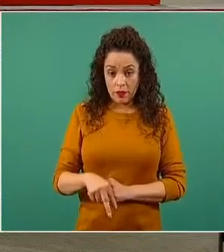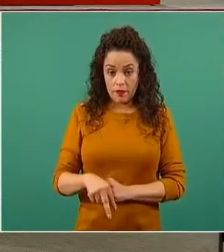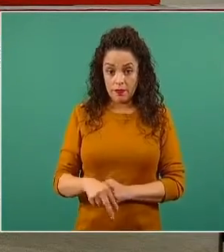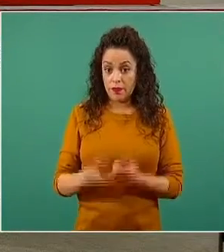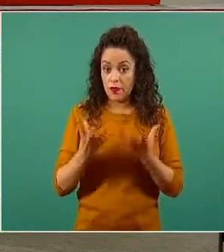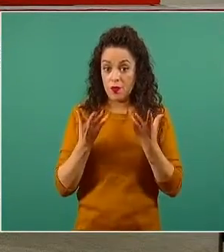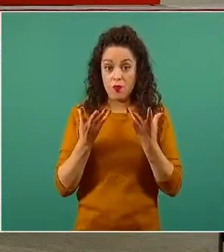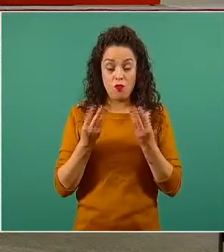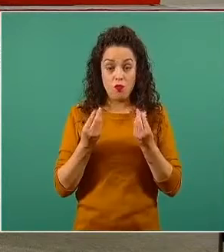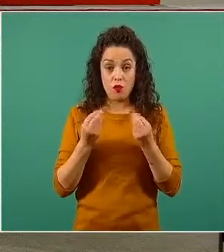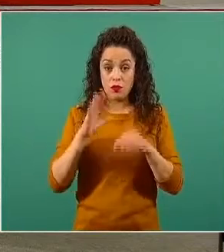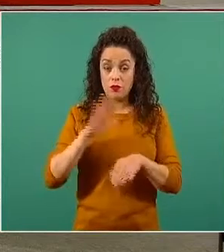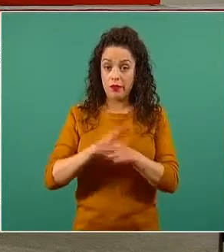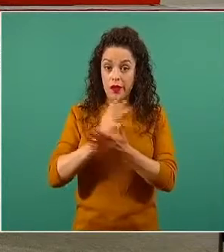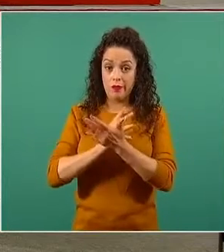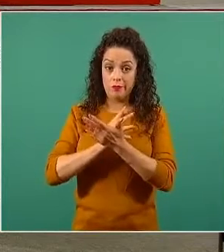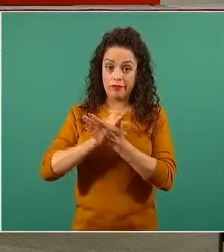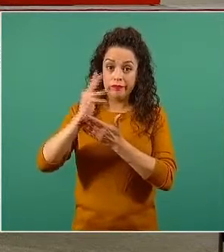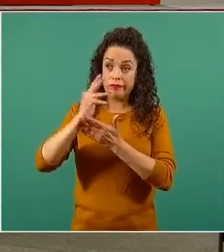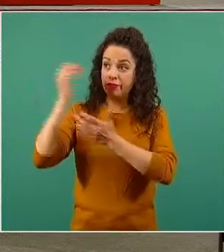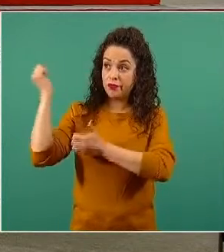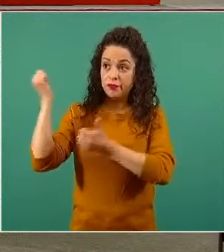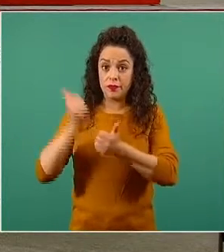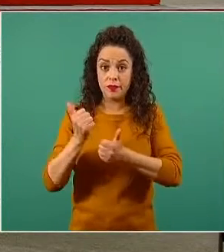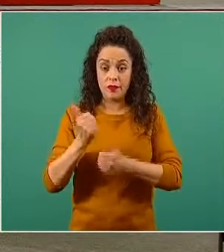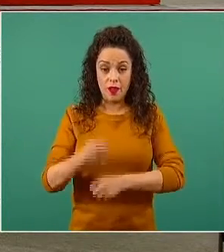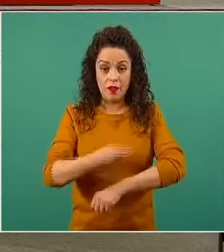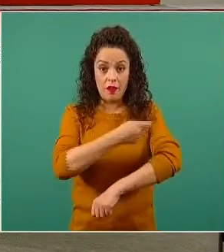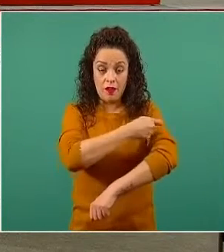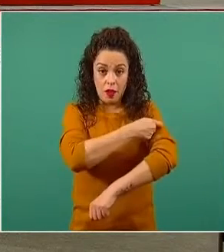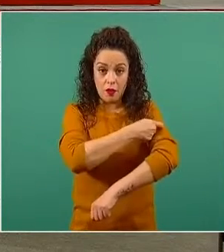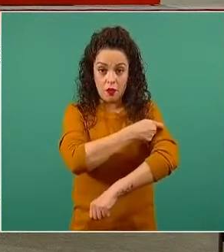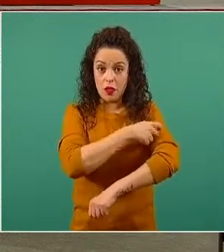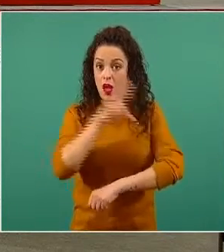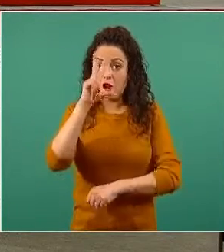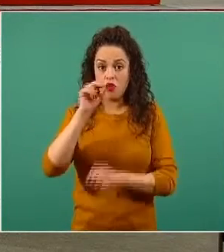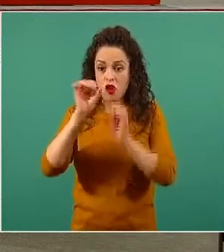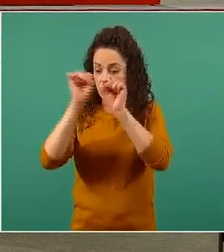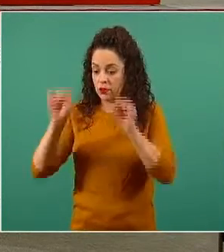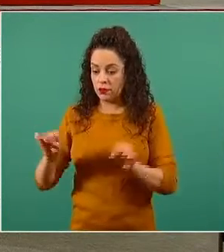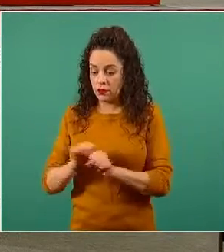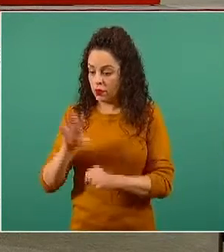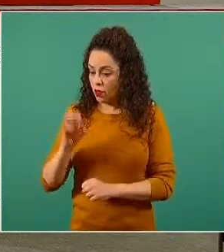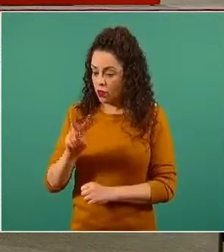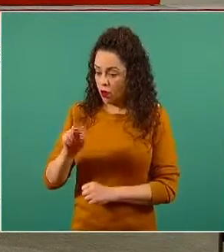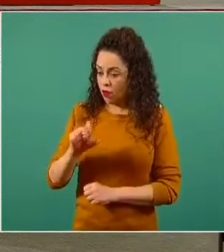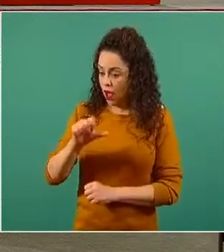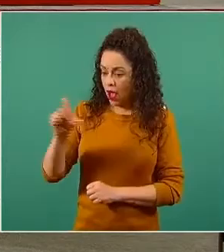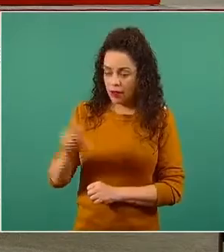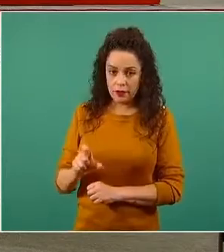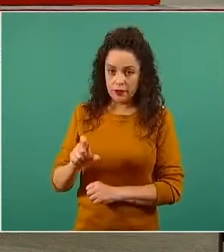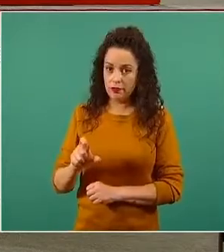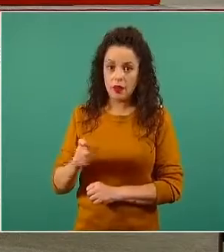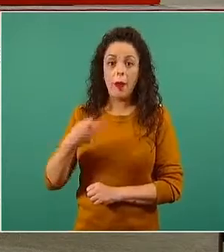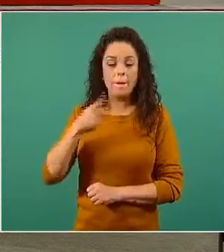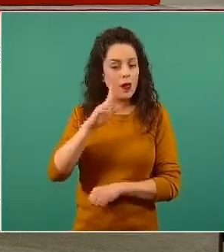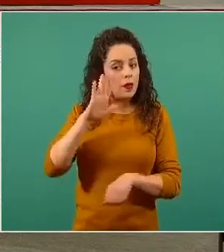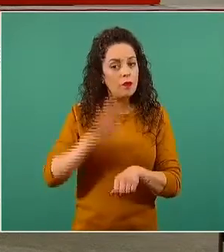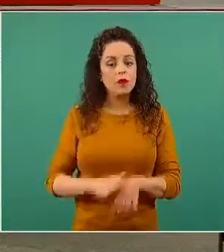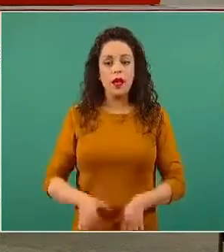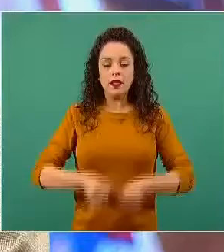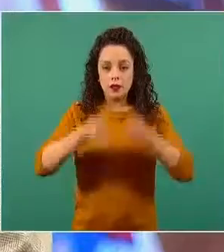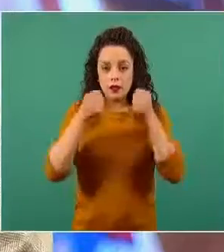volumen muchísimo mayor de vacunas fuera del mecanismo COVAX, pero sobre todo mucha mayor certidumbre